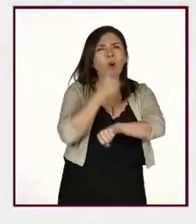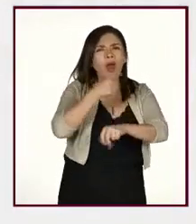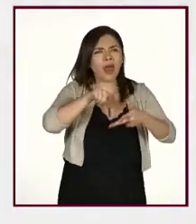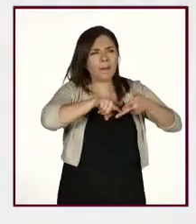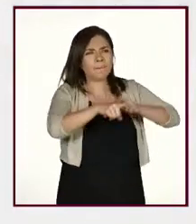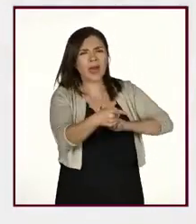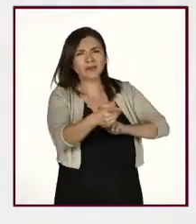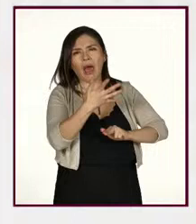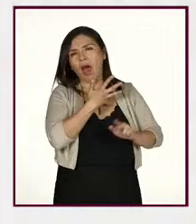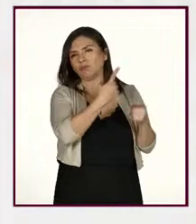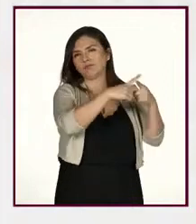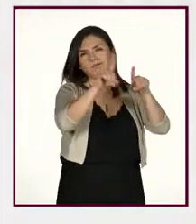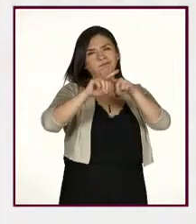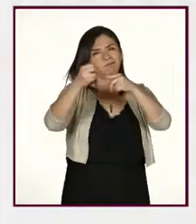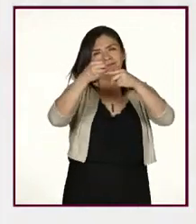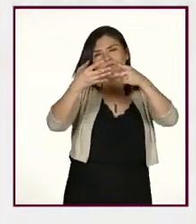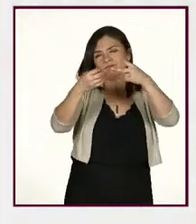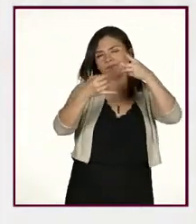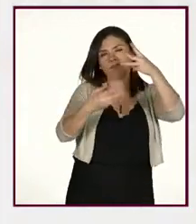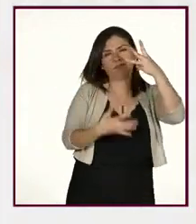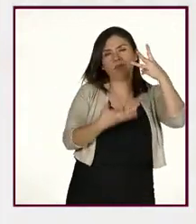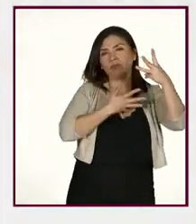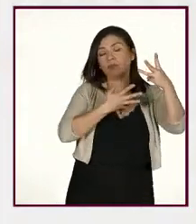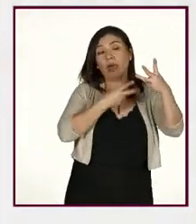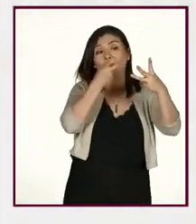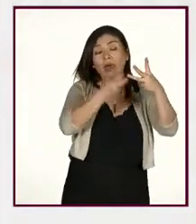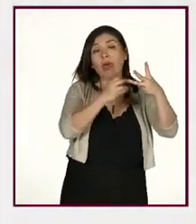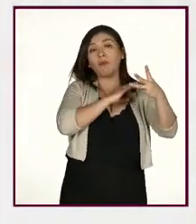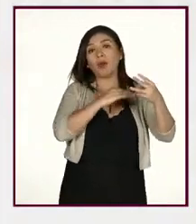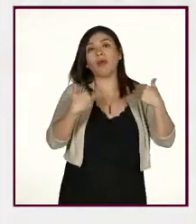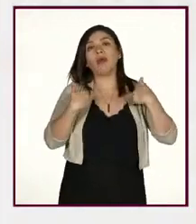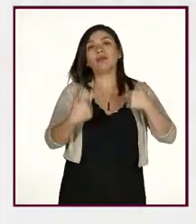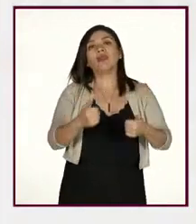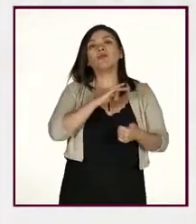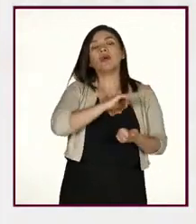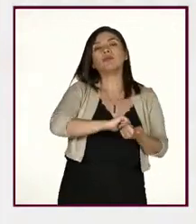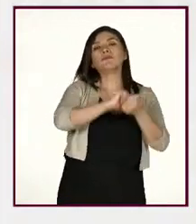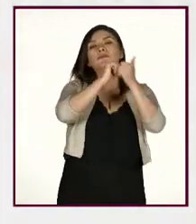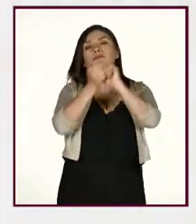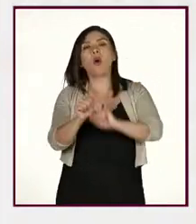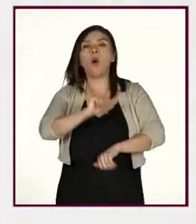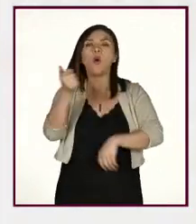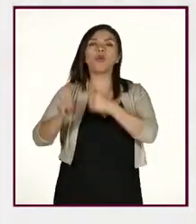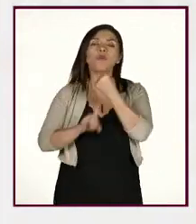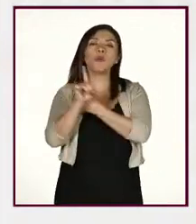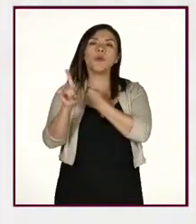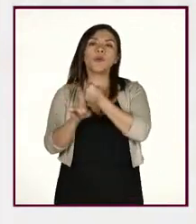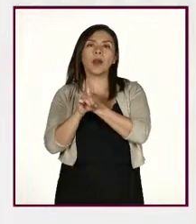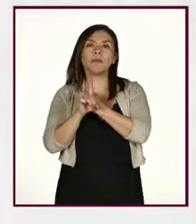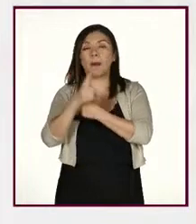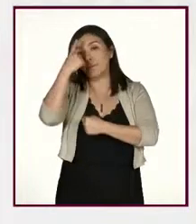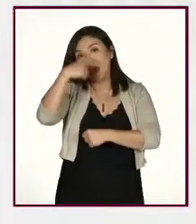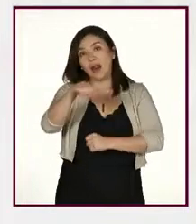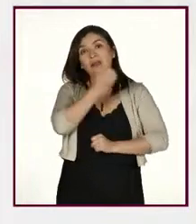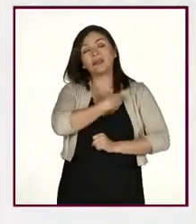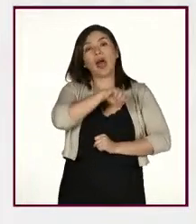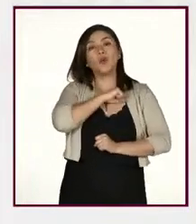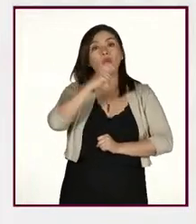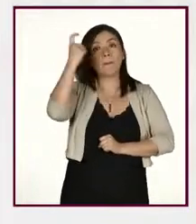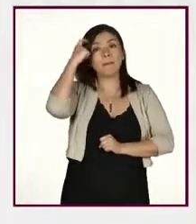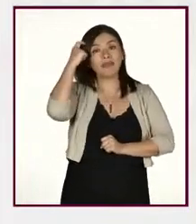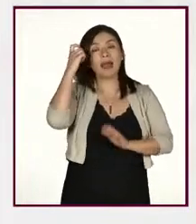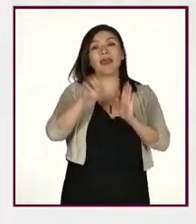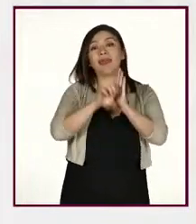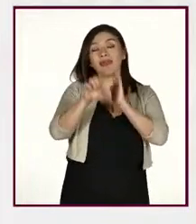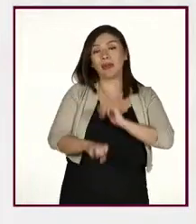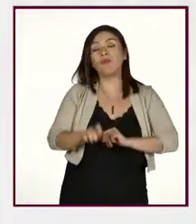situaciones, diferentes caminos que nos van a llevar a presentar algún trastorno, digamos, en salud mental. En este caso, un trastorno de